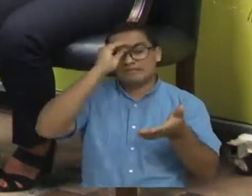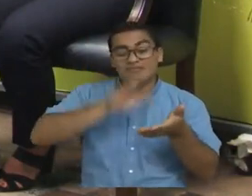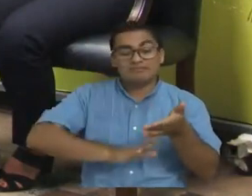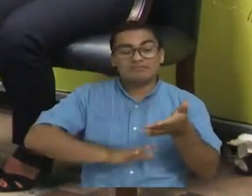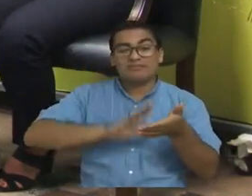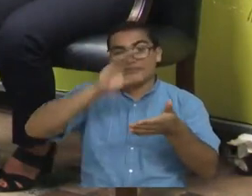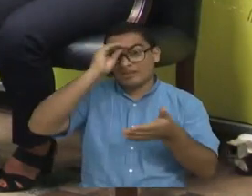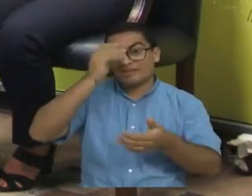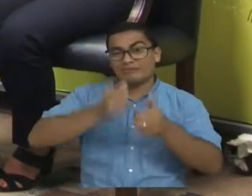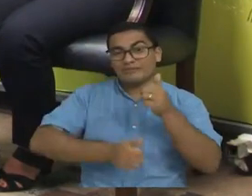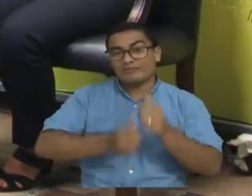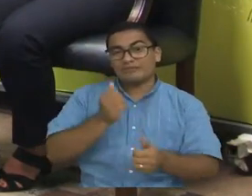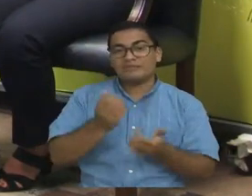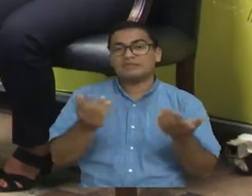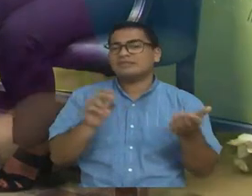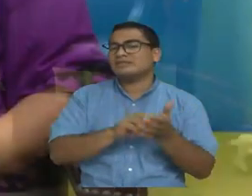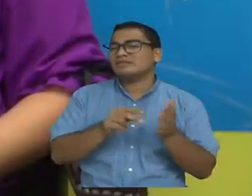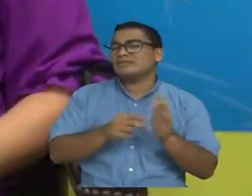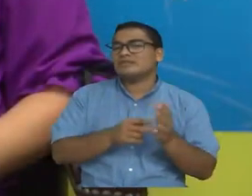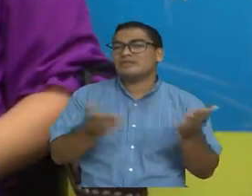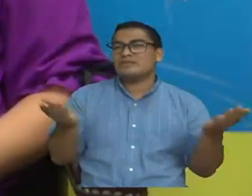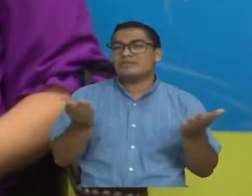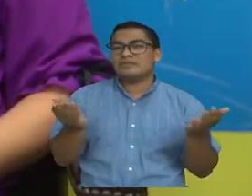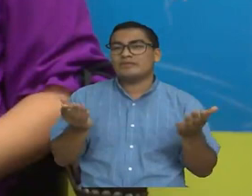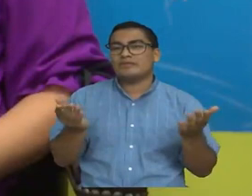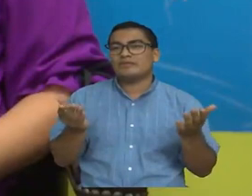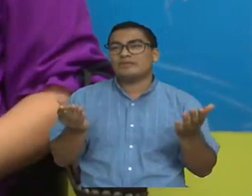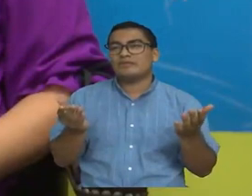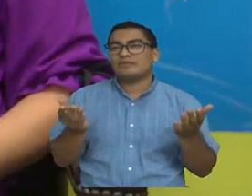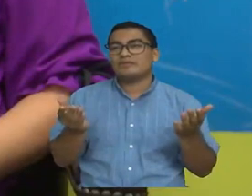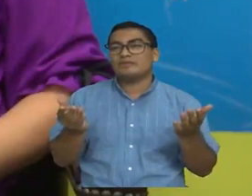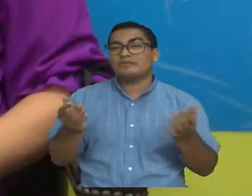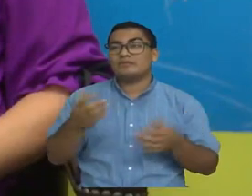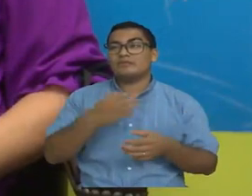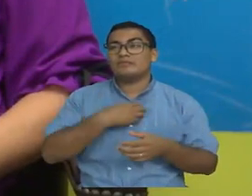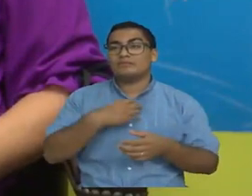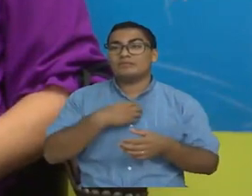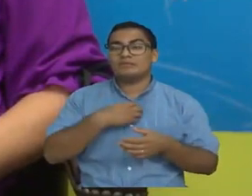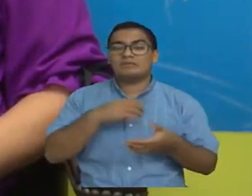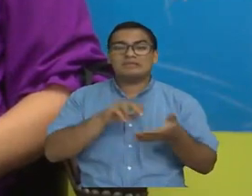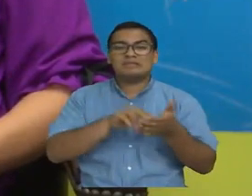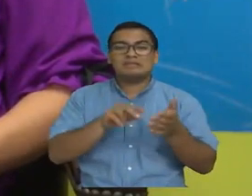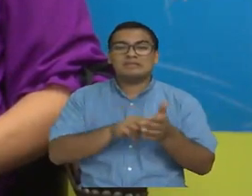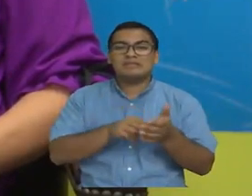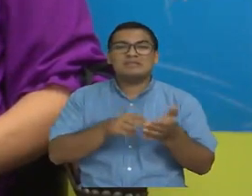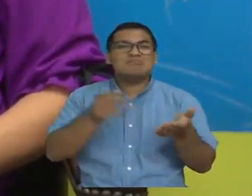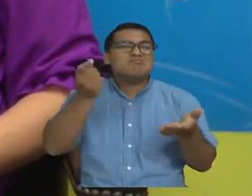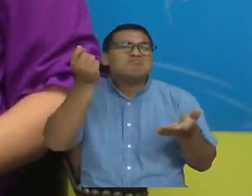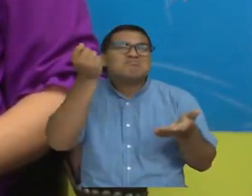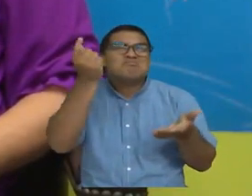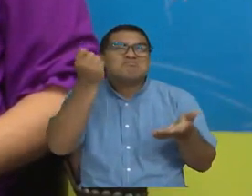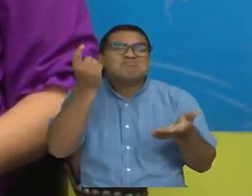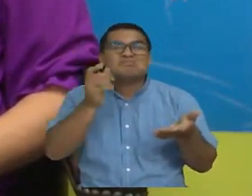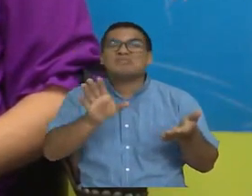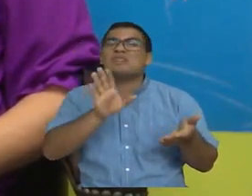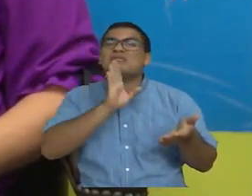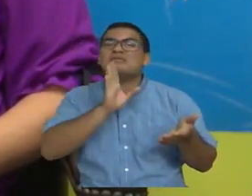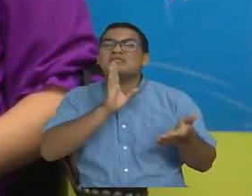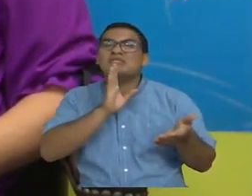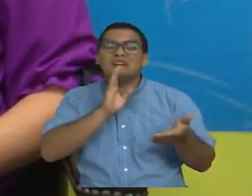se caracteriza o se define por alteración de los principios básicos en la comprensión oral y escrita del